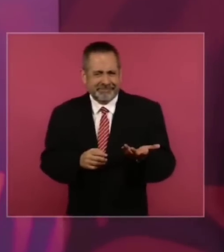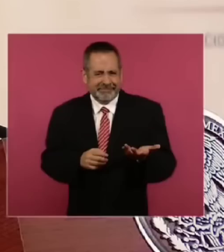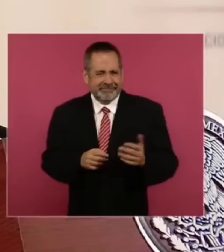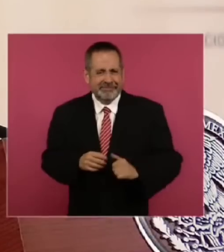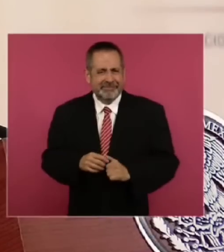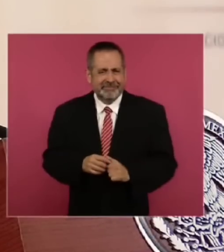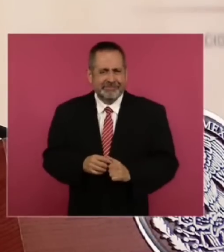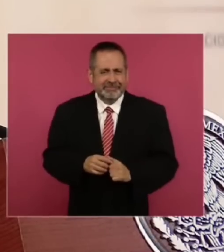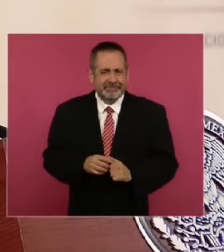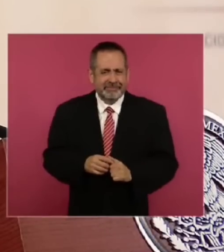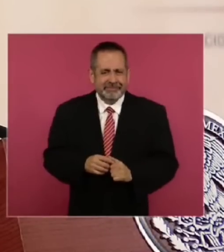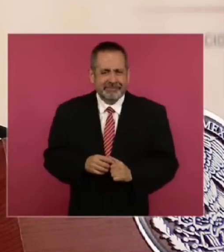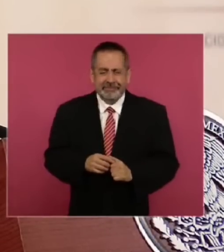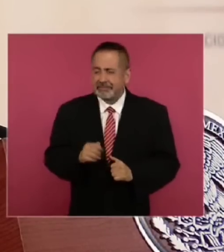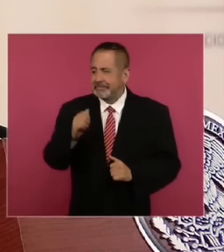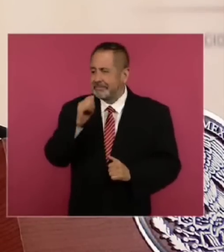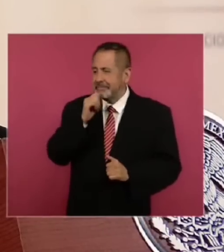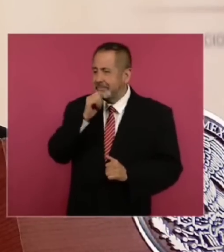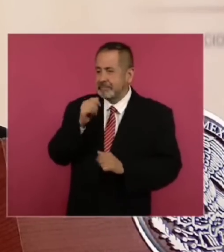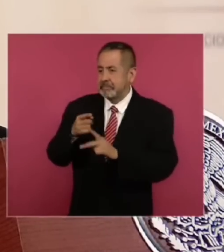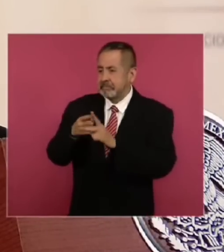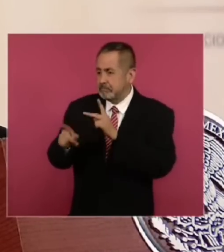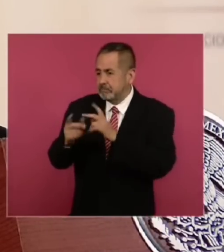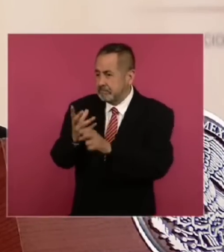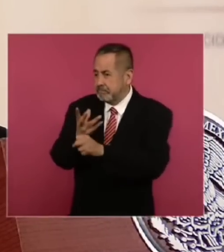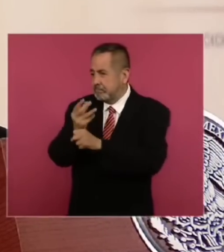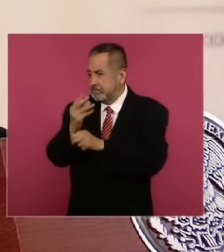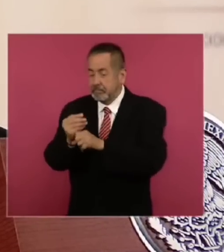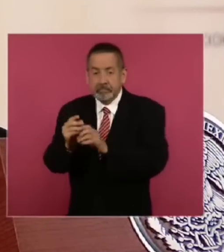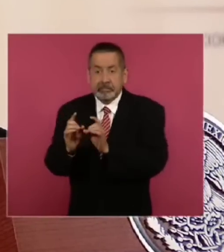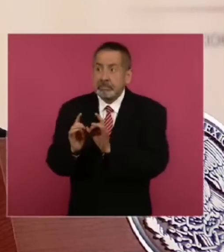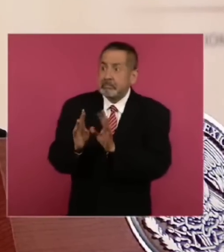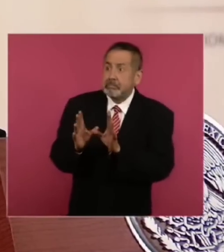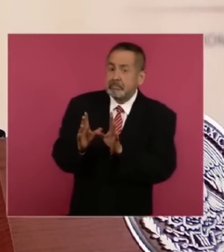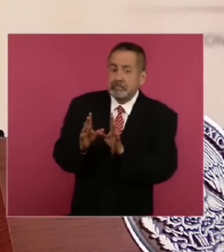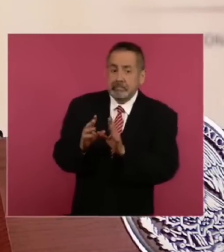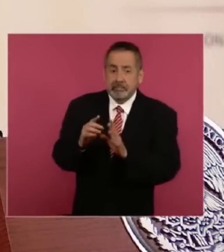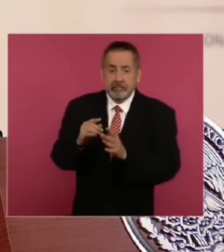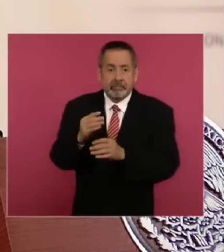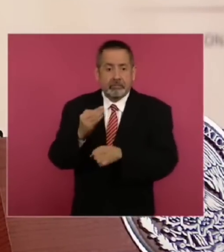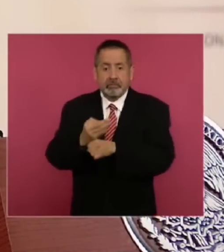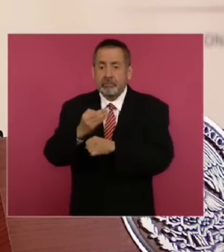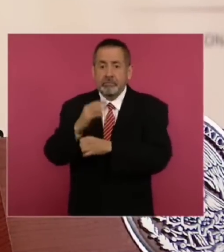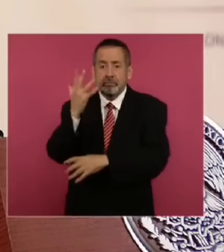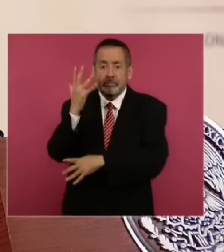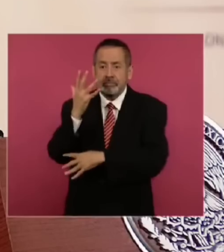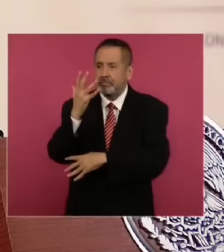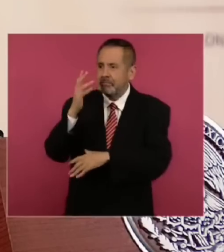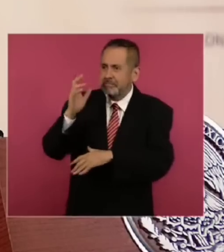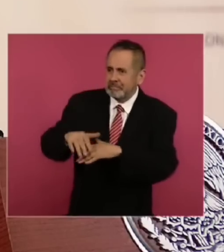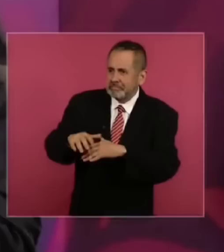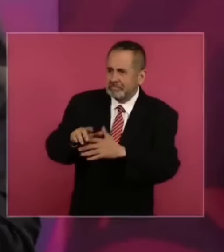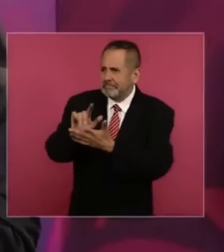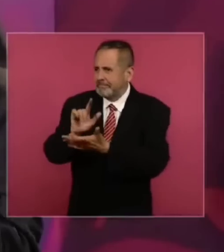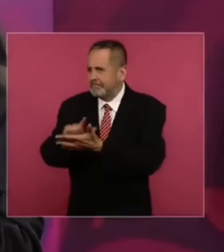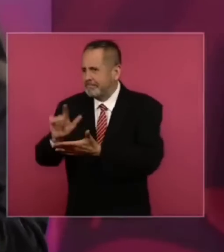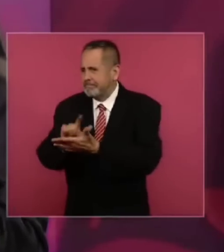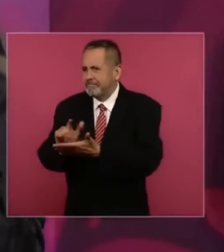eh han iniciado las acciones estamos levantando los árboles estamos